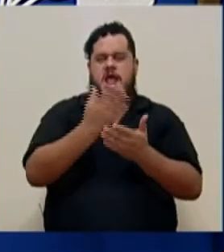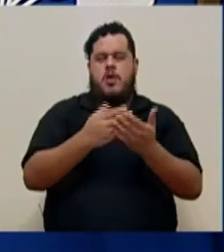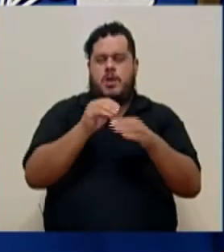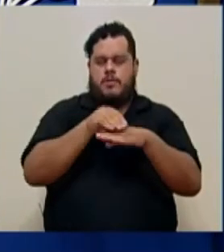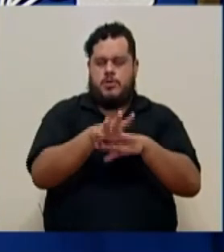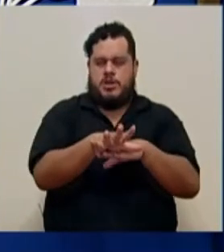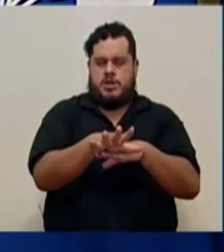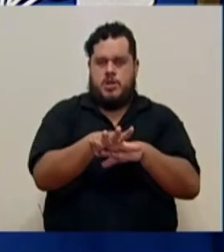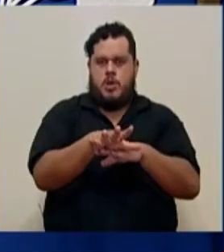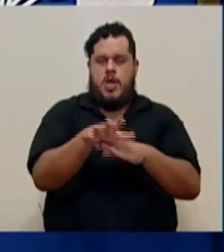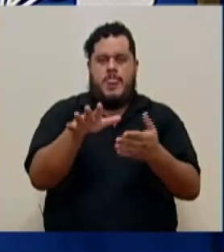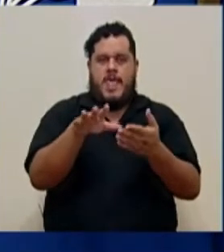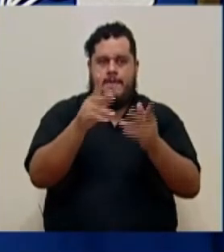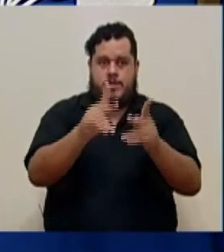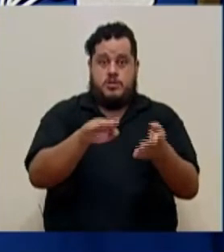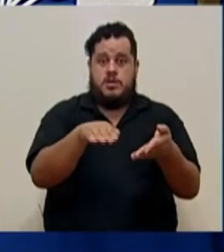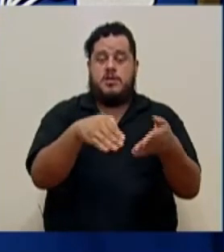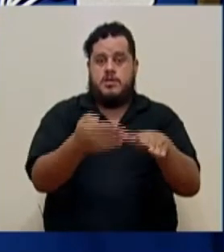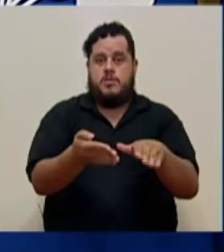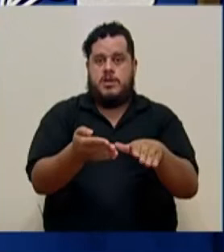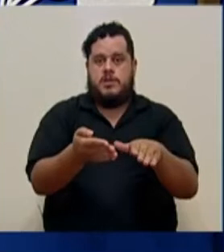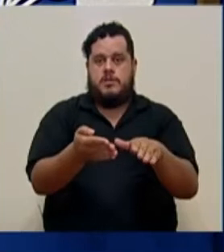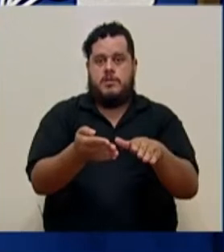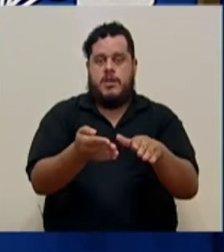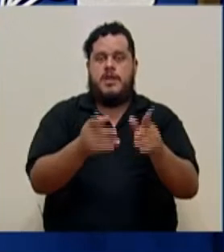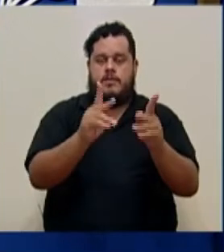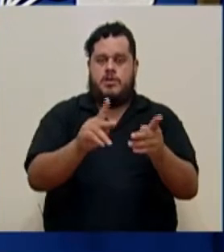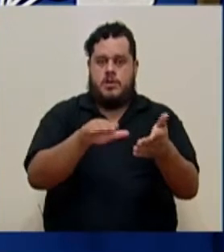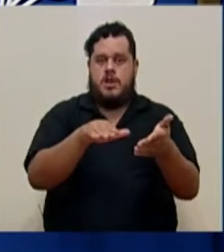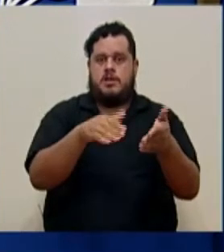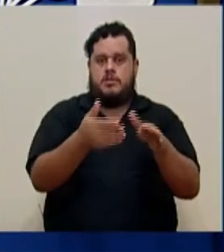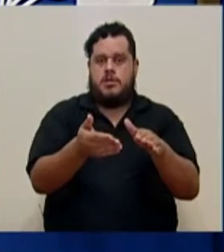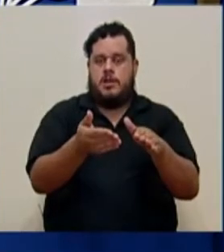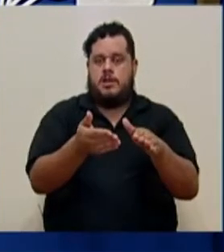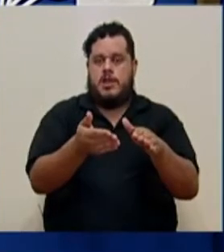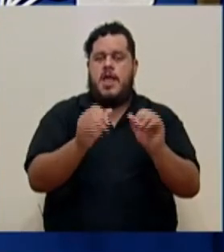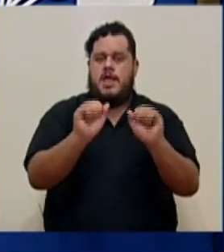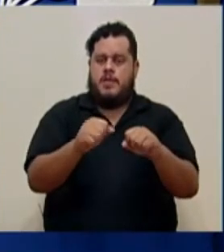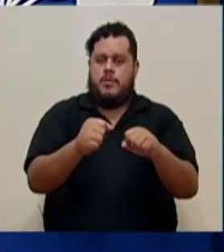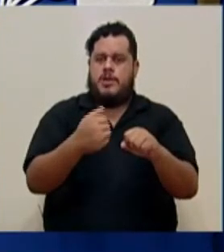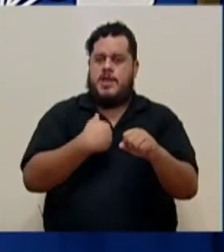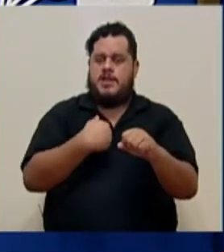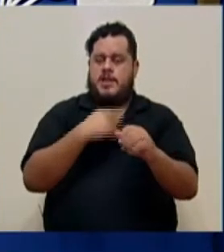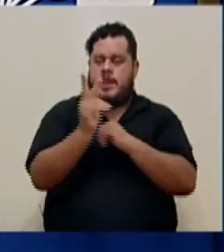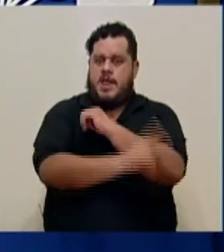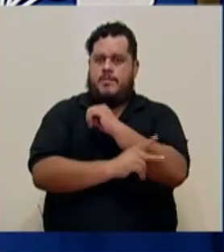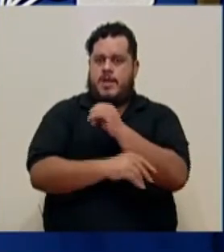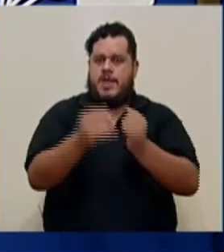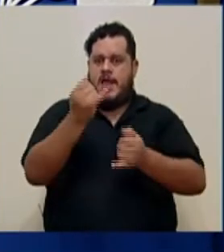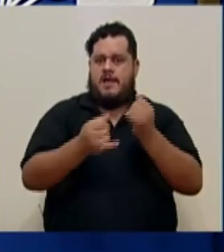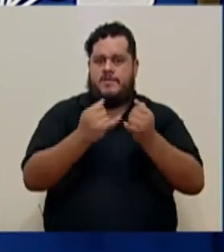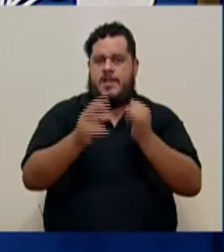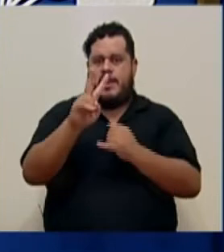de víctimas mortales? De víctimas mortales que podrían tener el país al finalizar